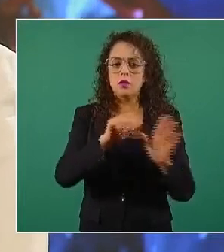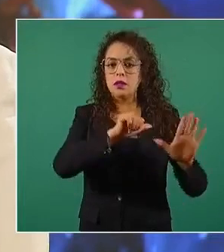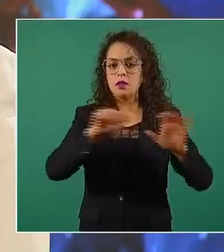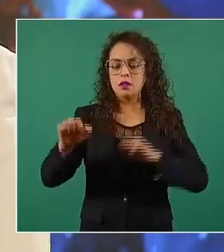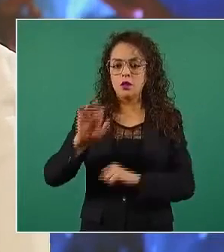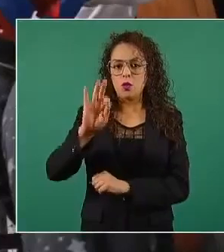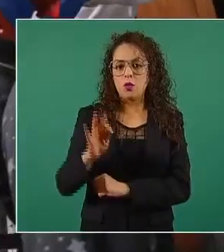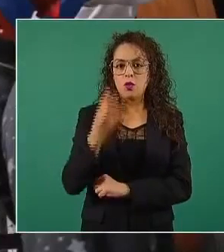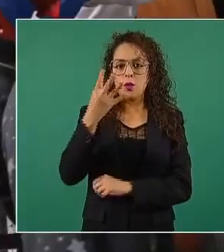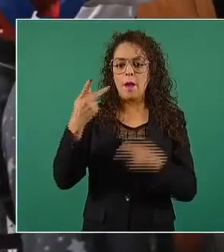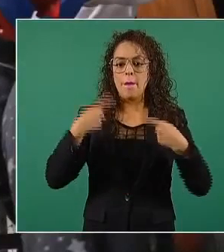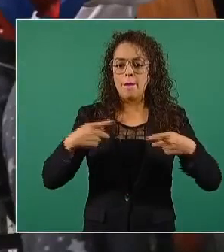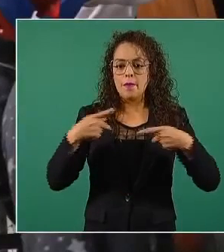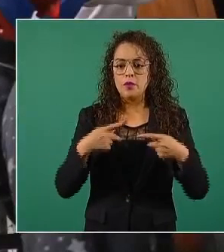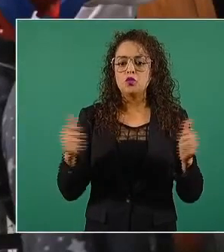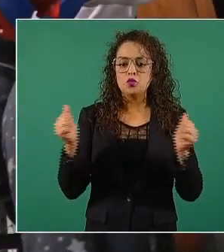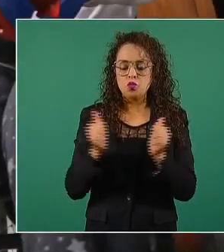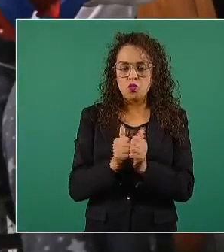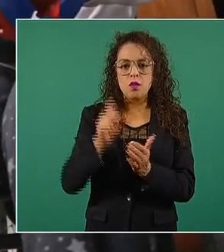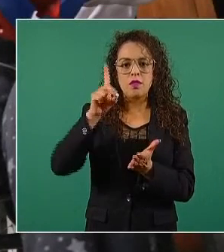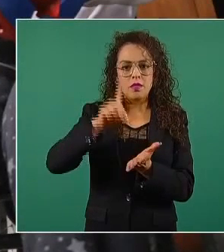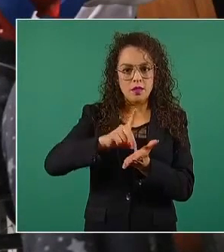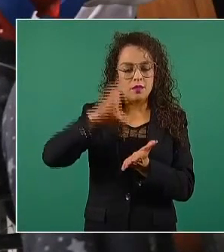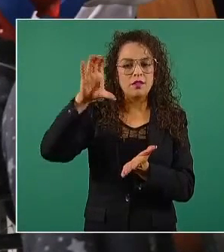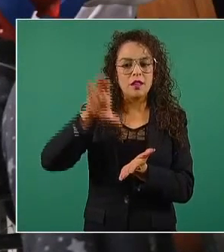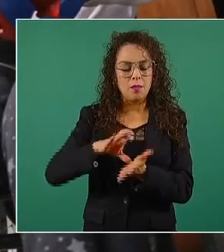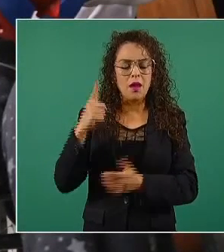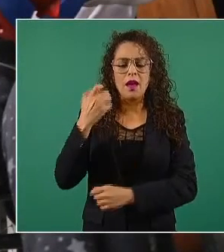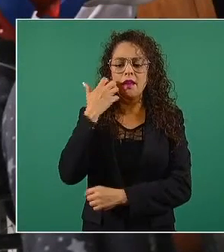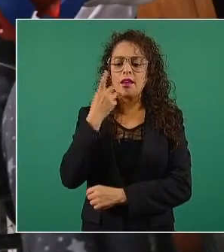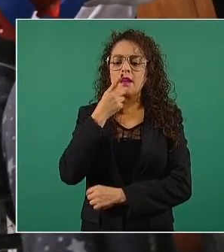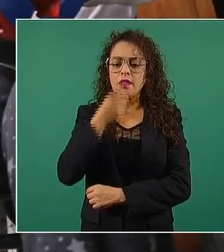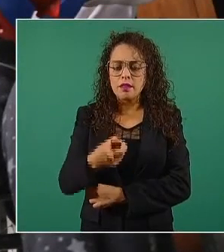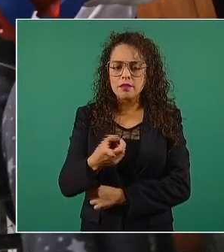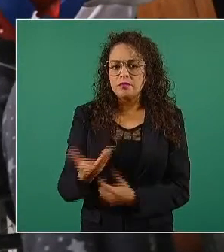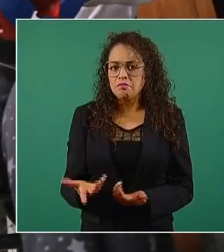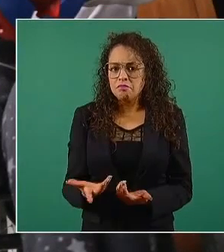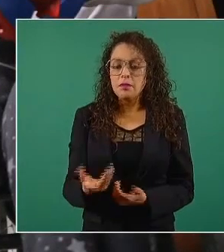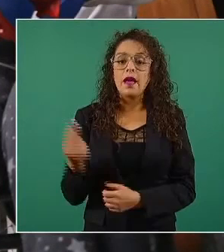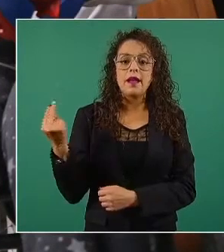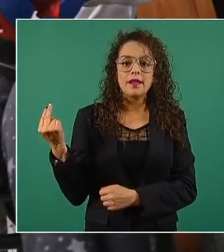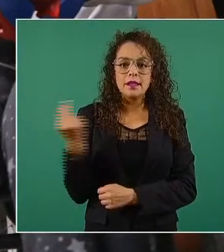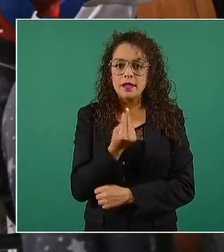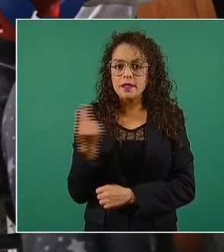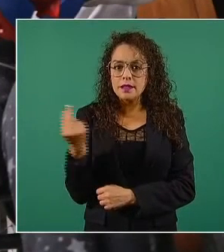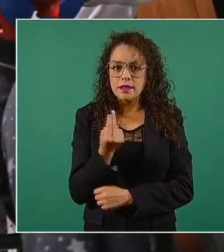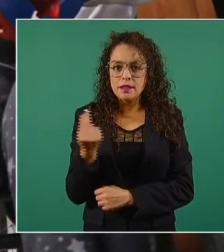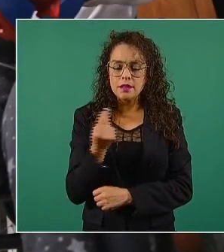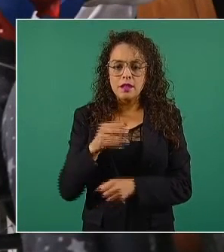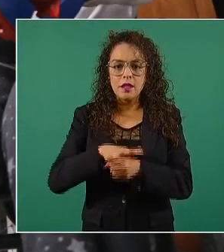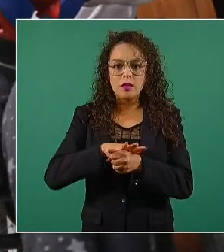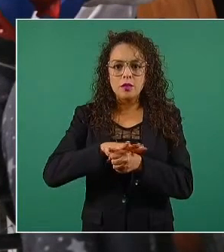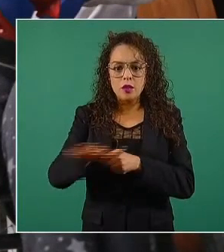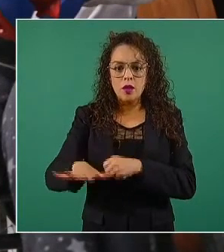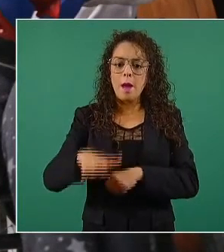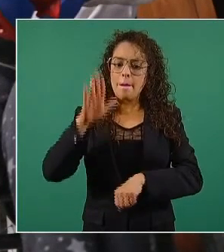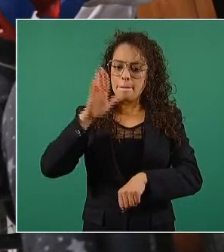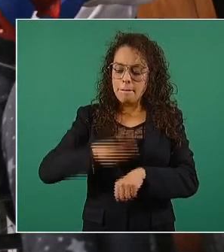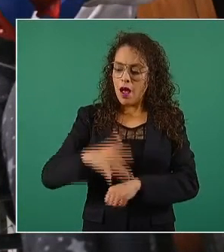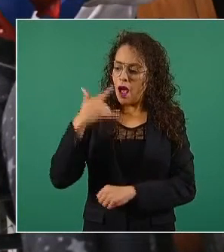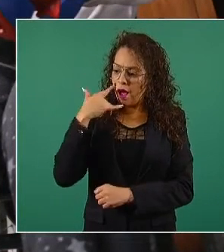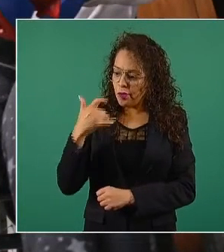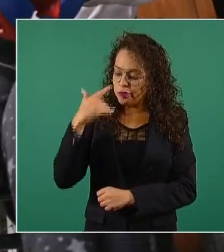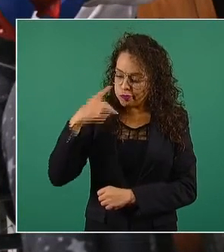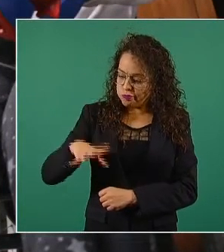45,644 personas con discapacidad, lo que significa es que necesitamos hacer mayores esfuerzos